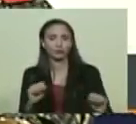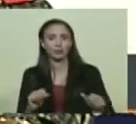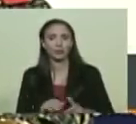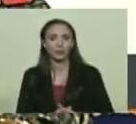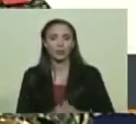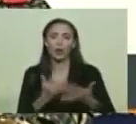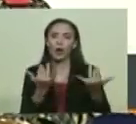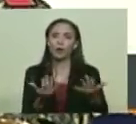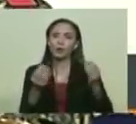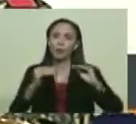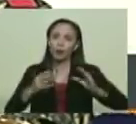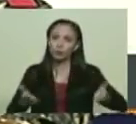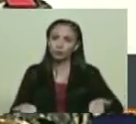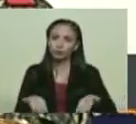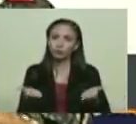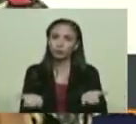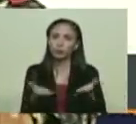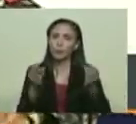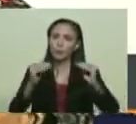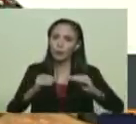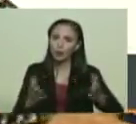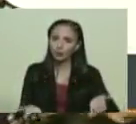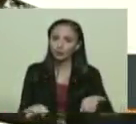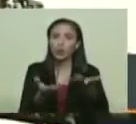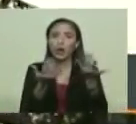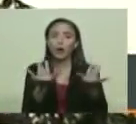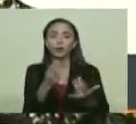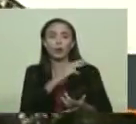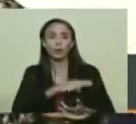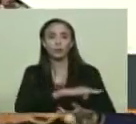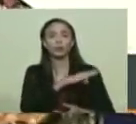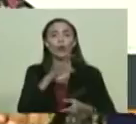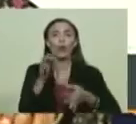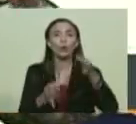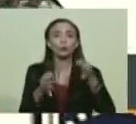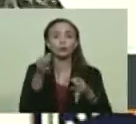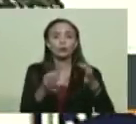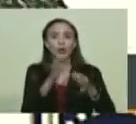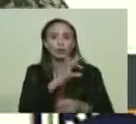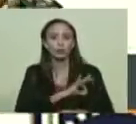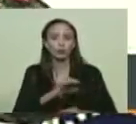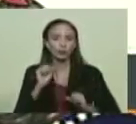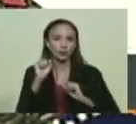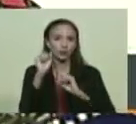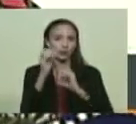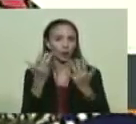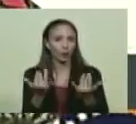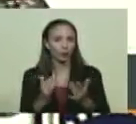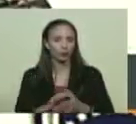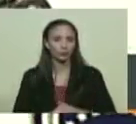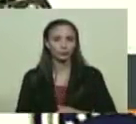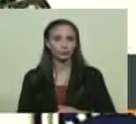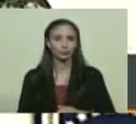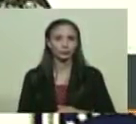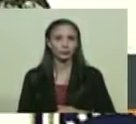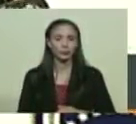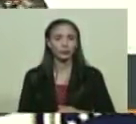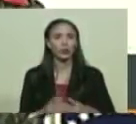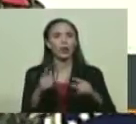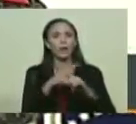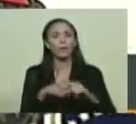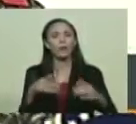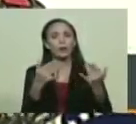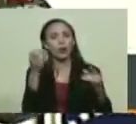vamos a avanzar en la gran misión Justicia Socialista. Pero el epicentro de la gran misión